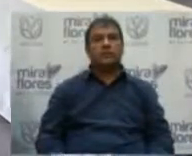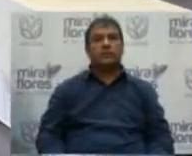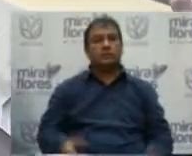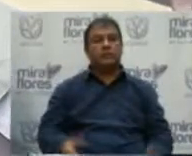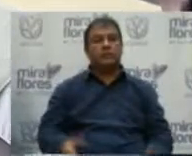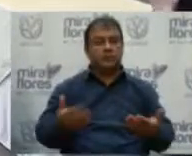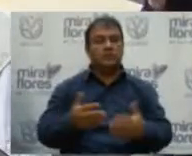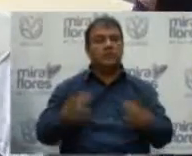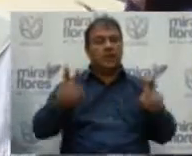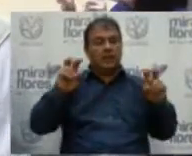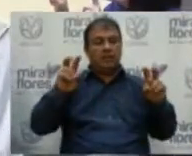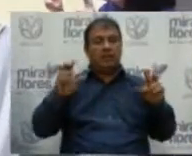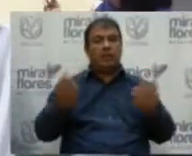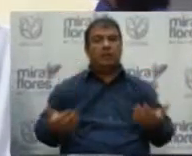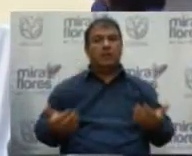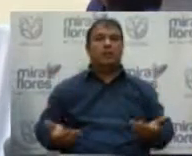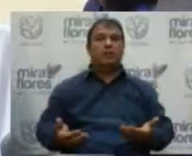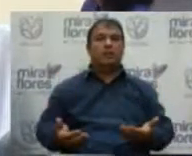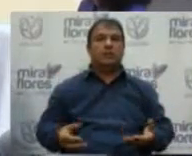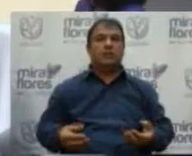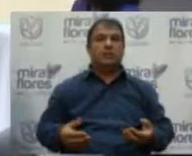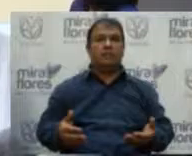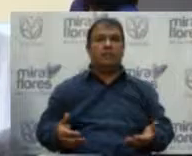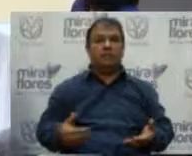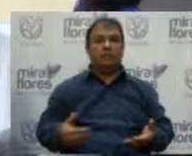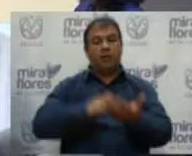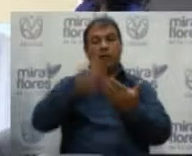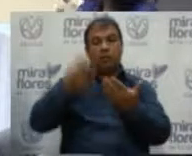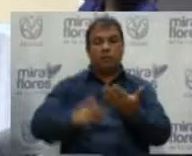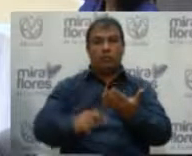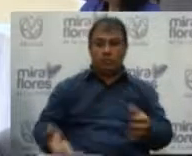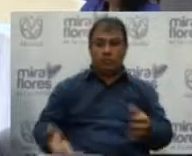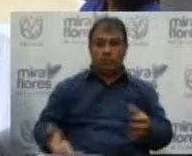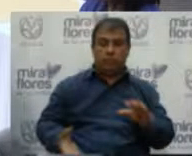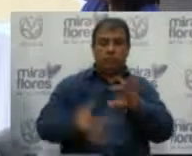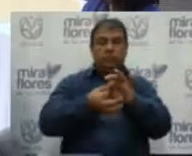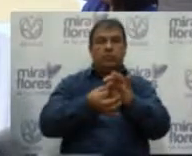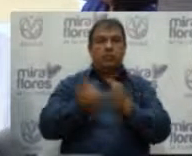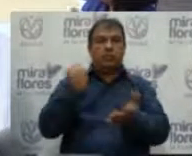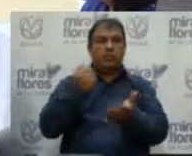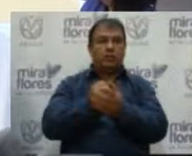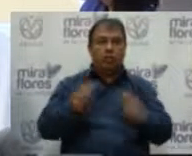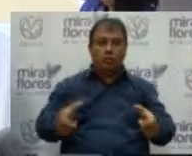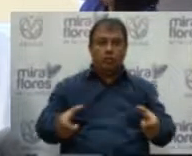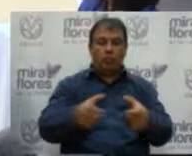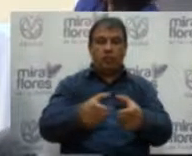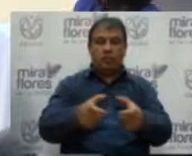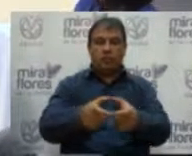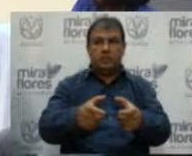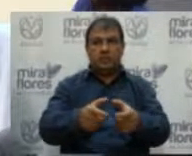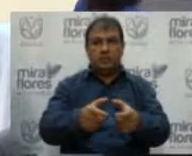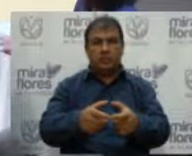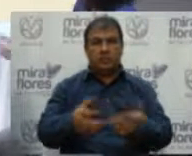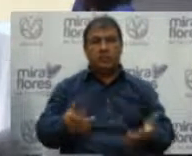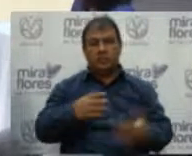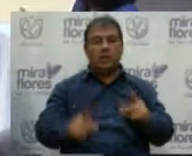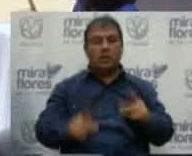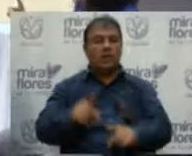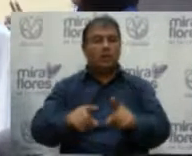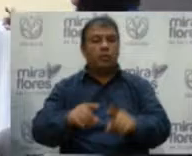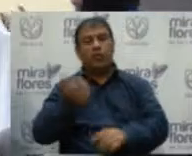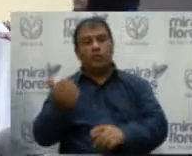conocimiento de este tema porque viene con una con un proyecto aprobatorio de comisiones. Y si hay alguna